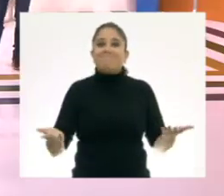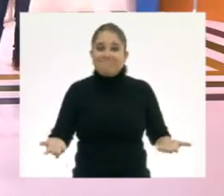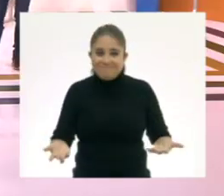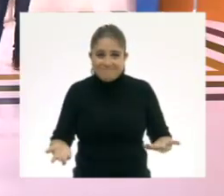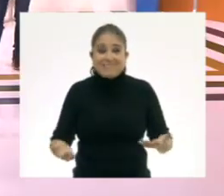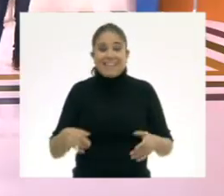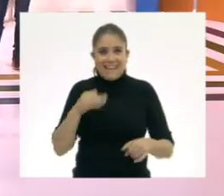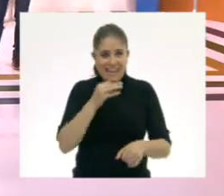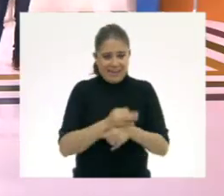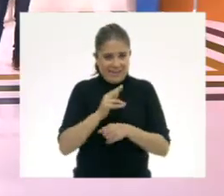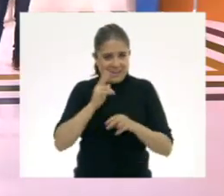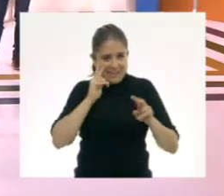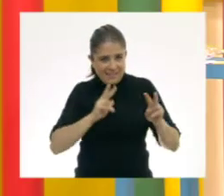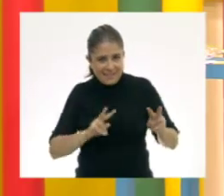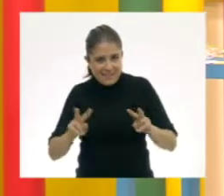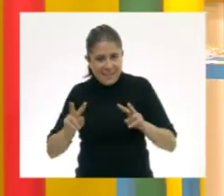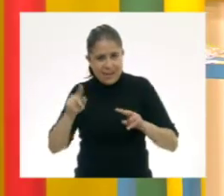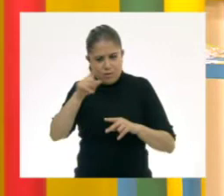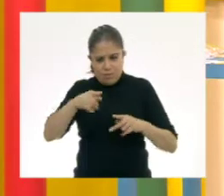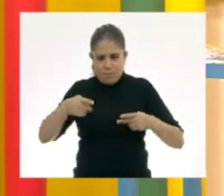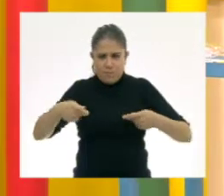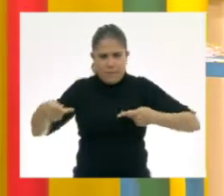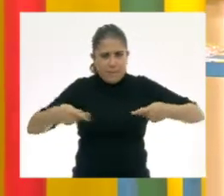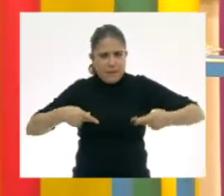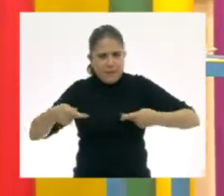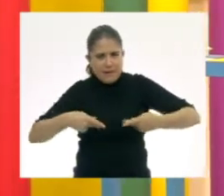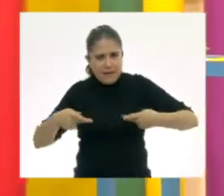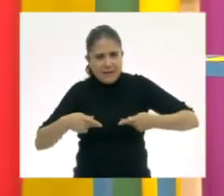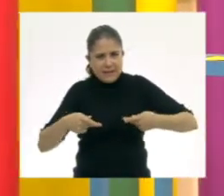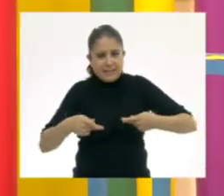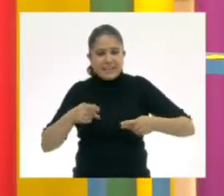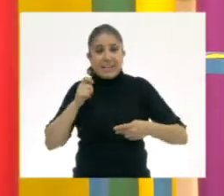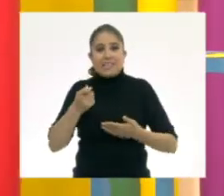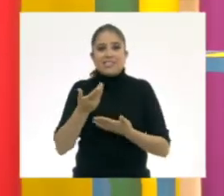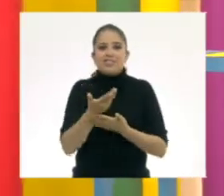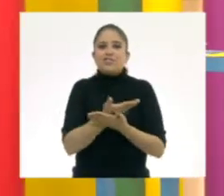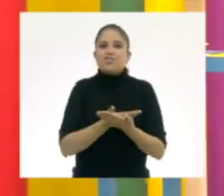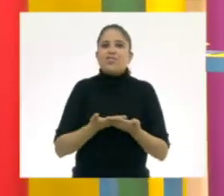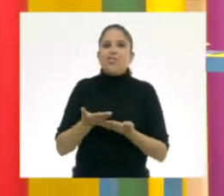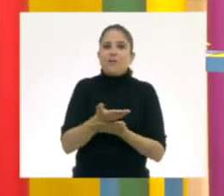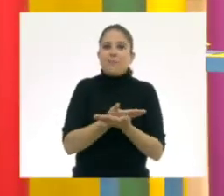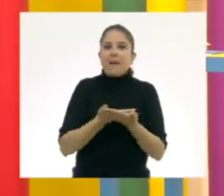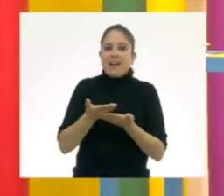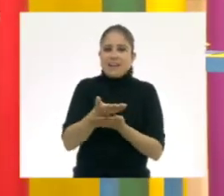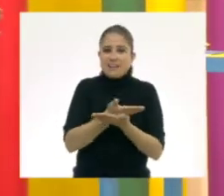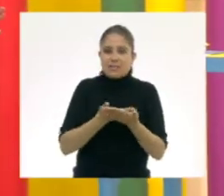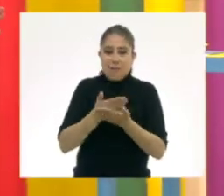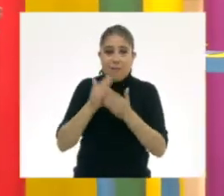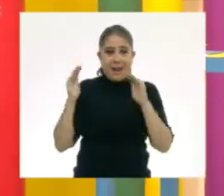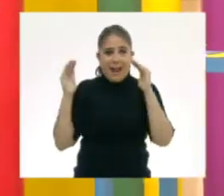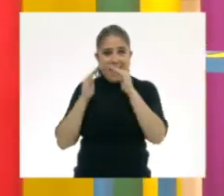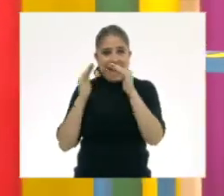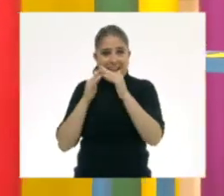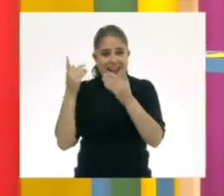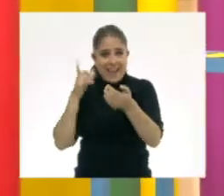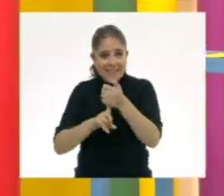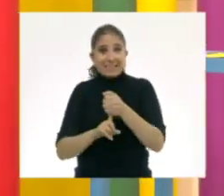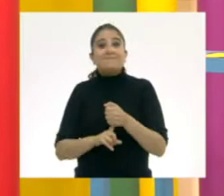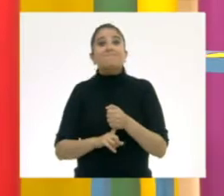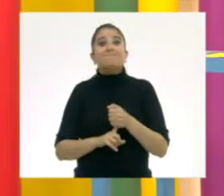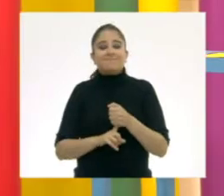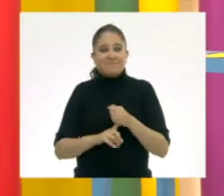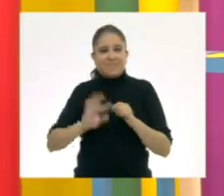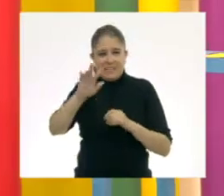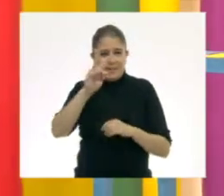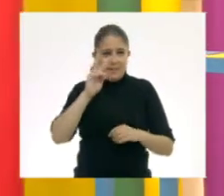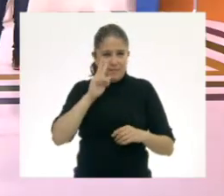esto vamos a preparar una sopa. Una sopa en la casa. ¡Ah, muy bien! Sí,